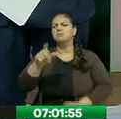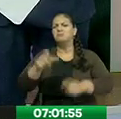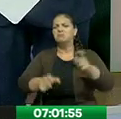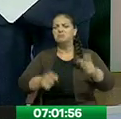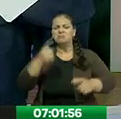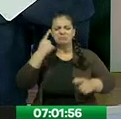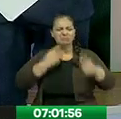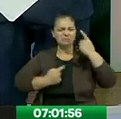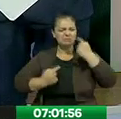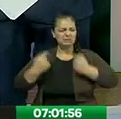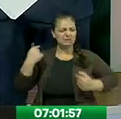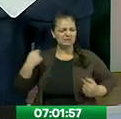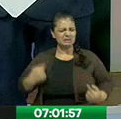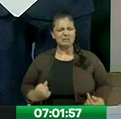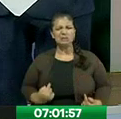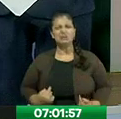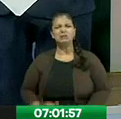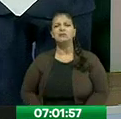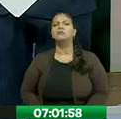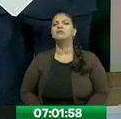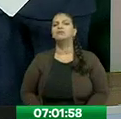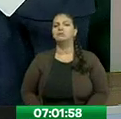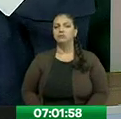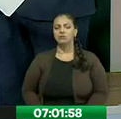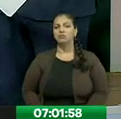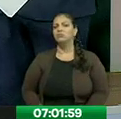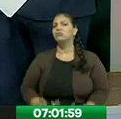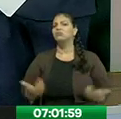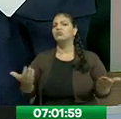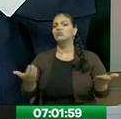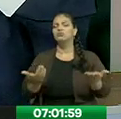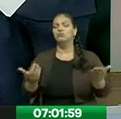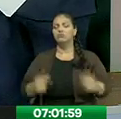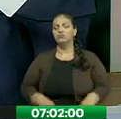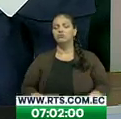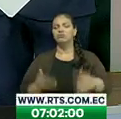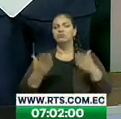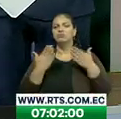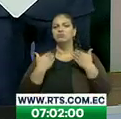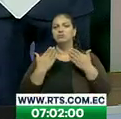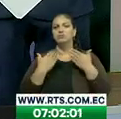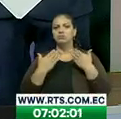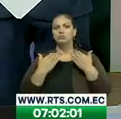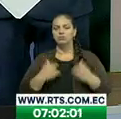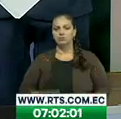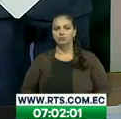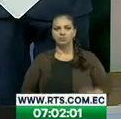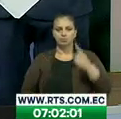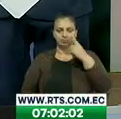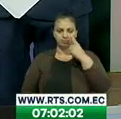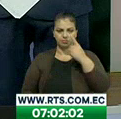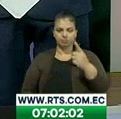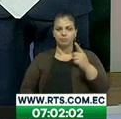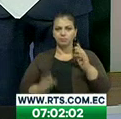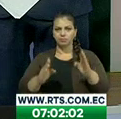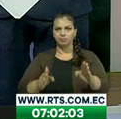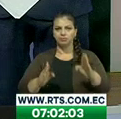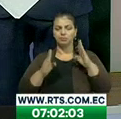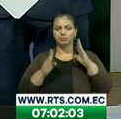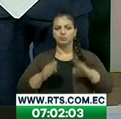heridas. Las colisiones se produjeron esta madrugada en diversos sectores de la ciudad de Guayaquil. Tenemos los detalles, presten mucha